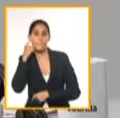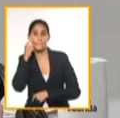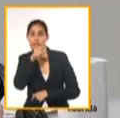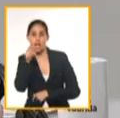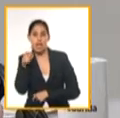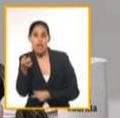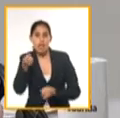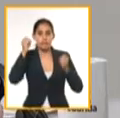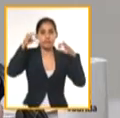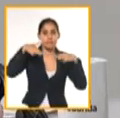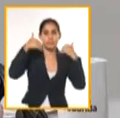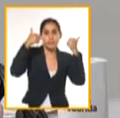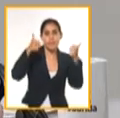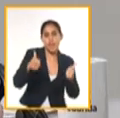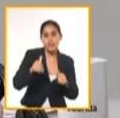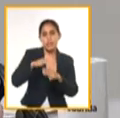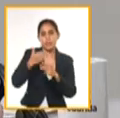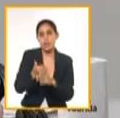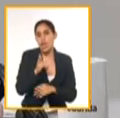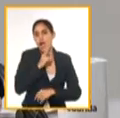En el caso de La Habana, fundamentalmente,